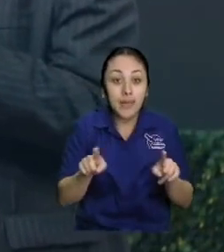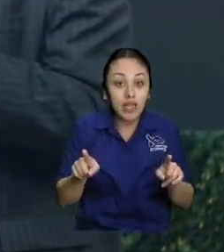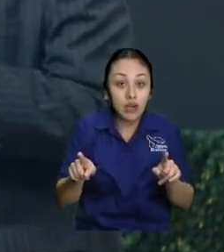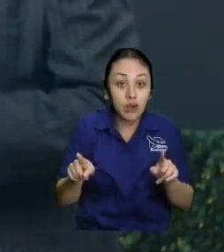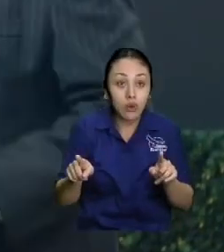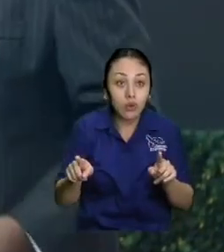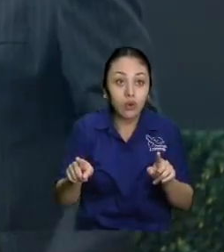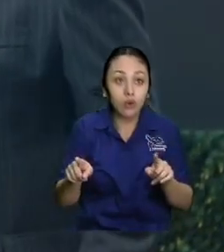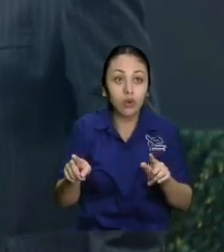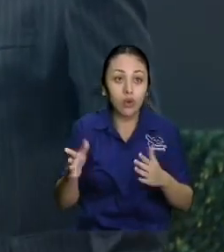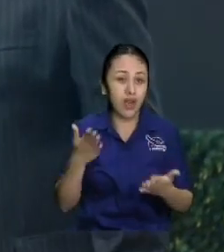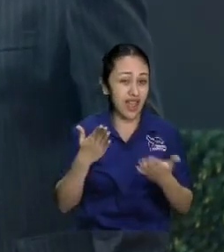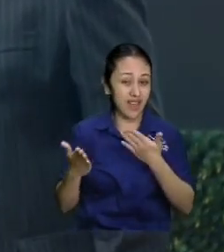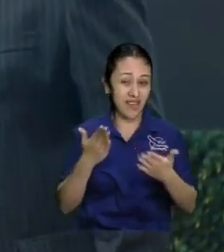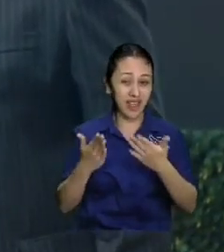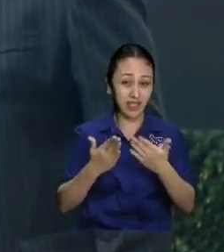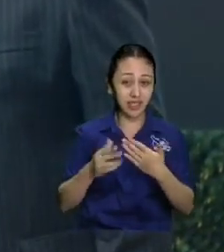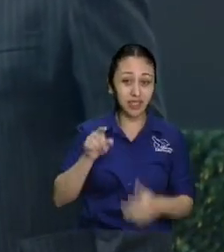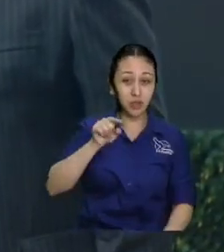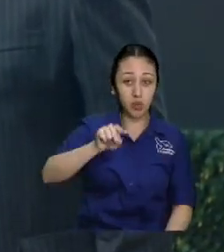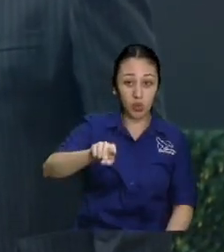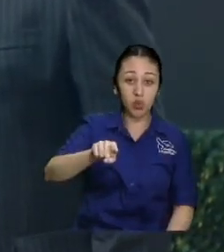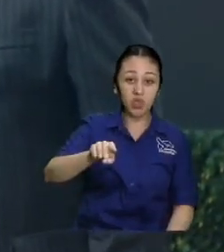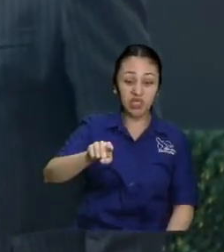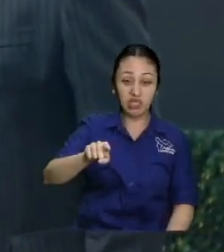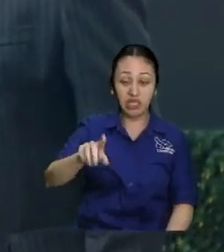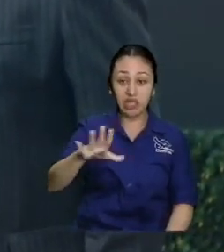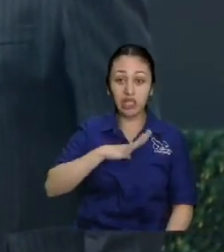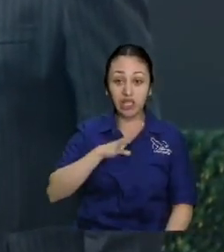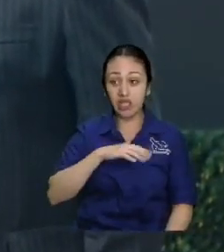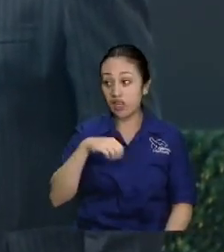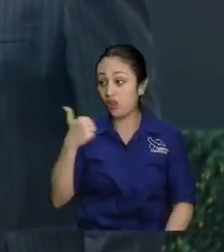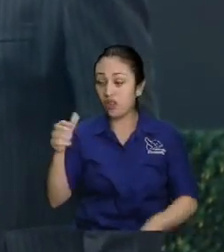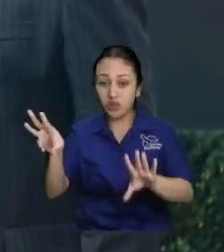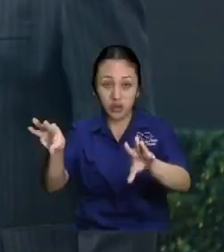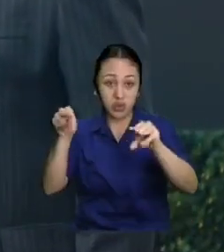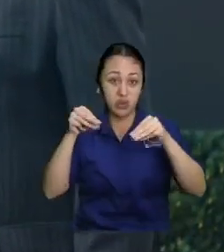tratado de dormir con unos ponchos de Momocenango.